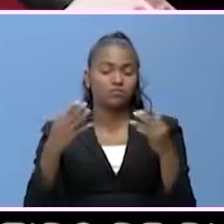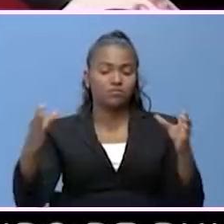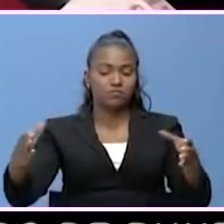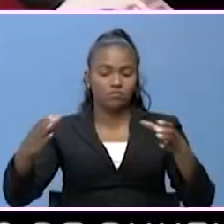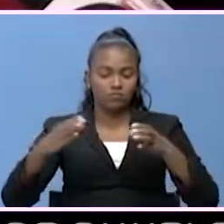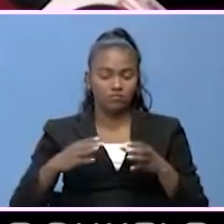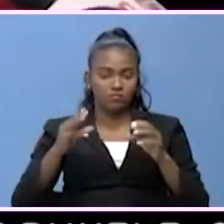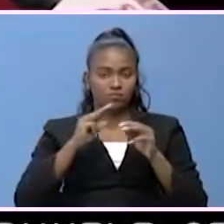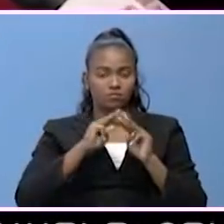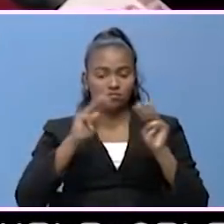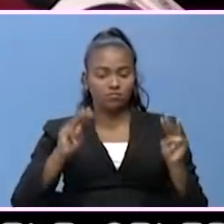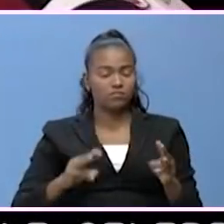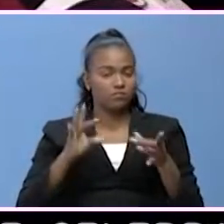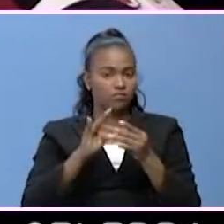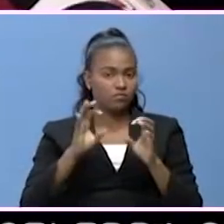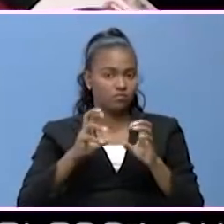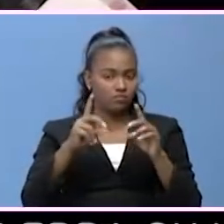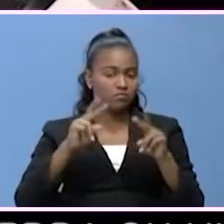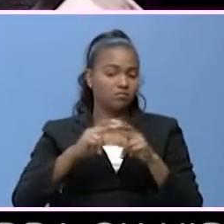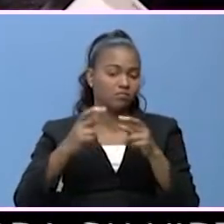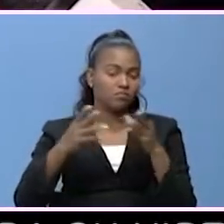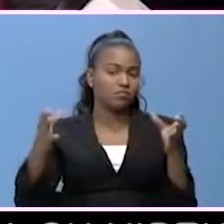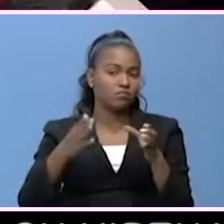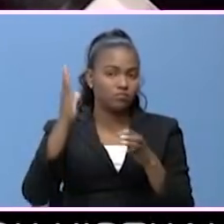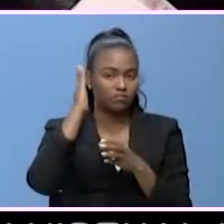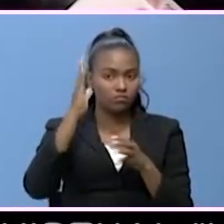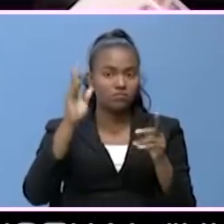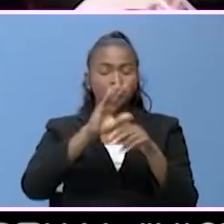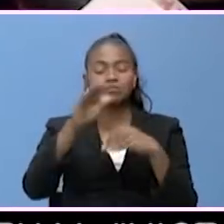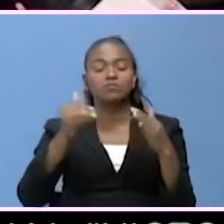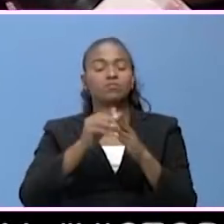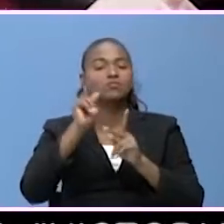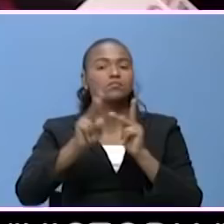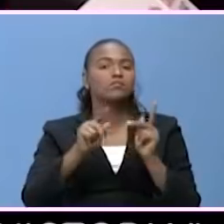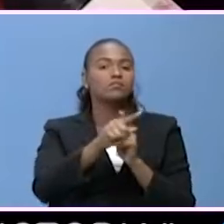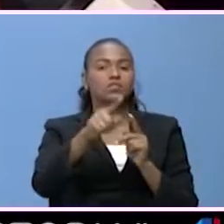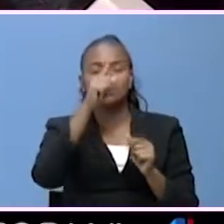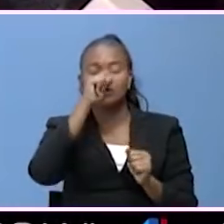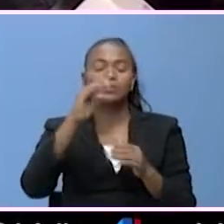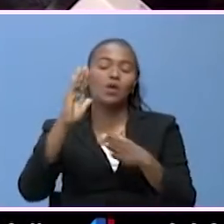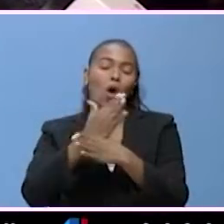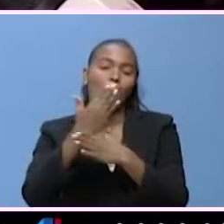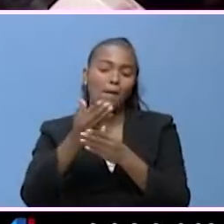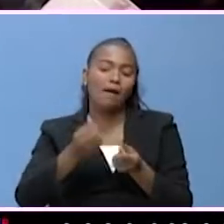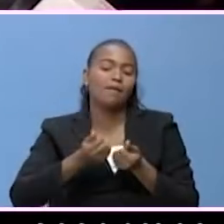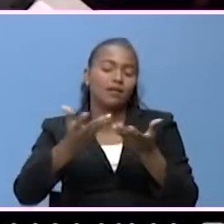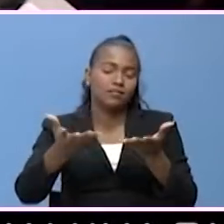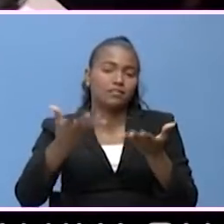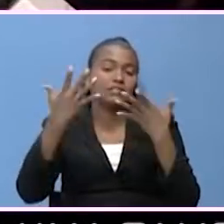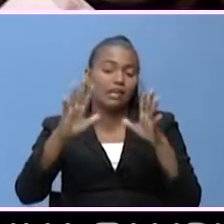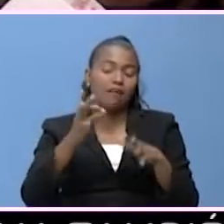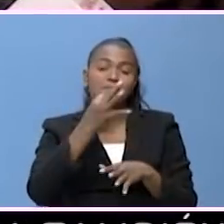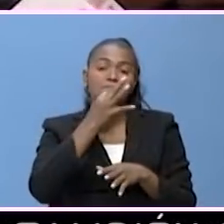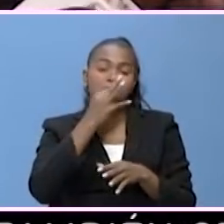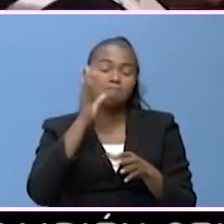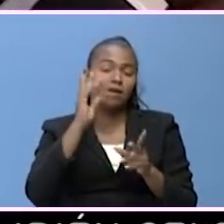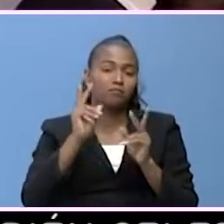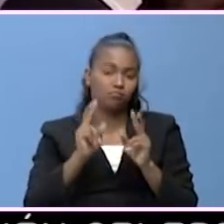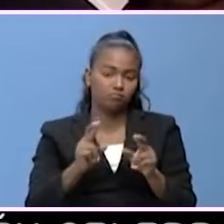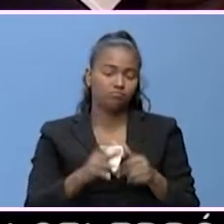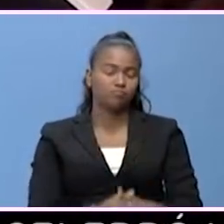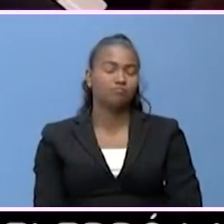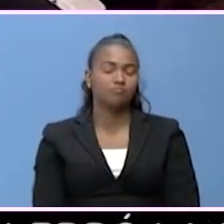en el Ministerio de Educación a todos los medios de comunicación para compartírselo. Ya está prácticamente listo. ¿Qué día?